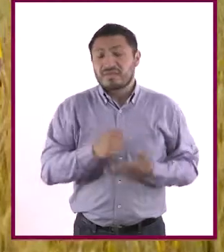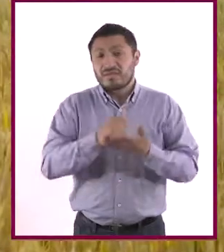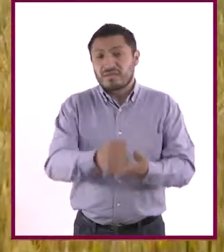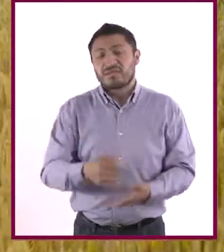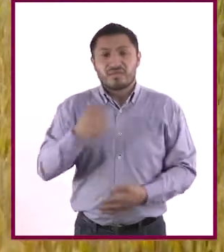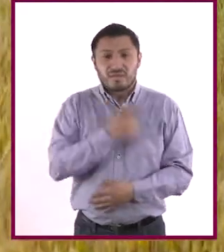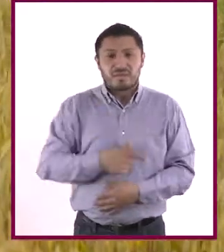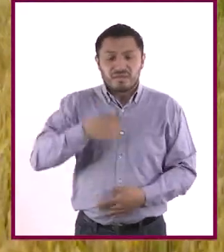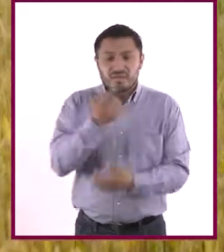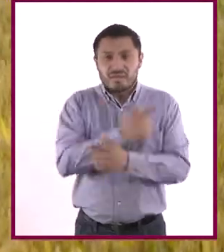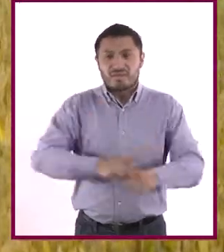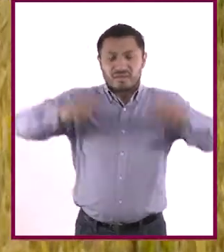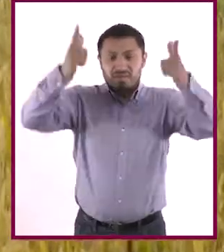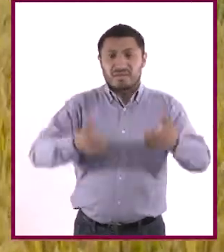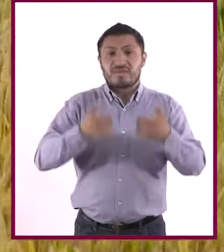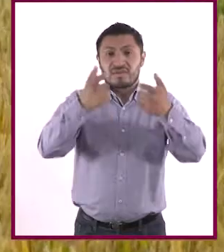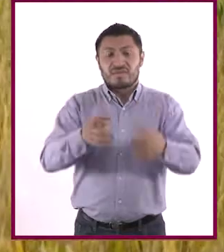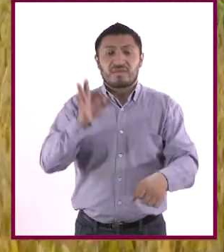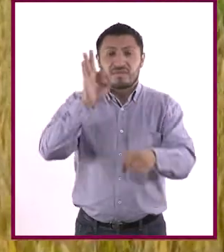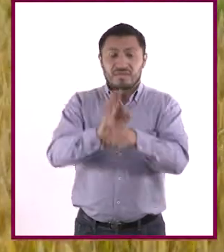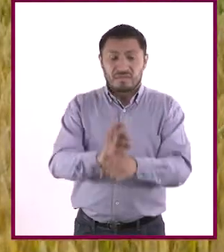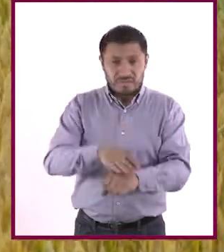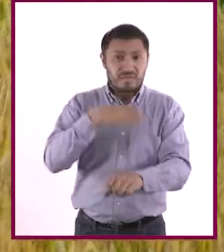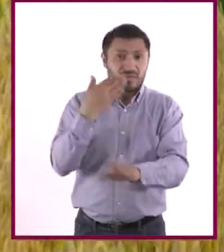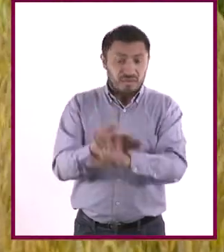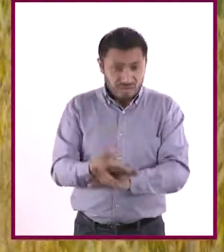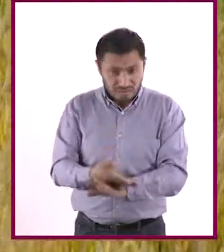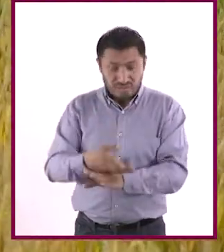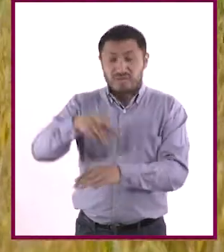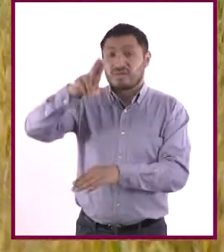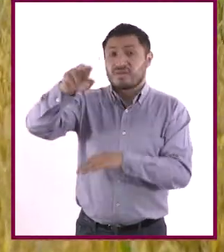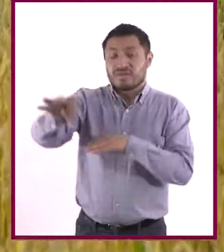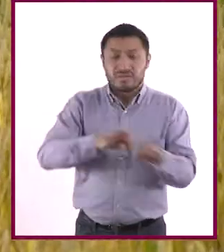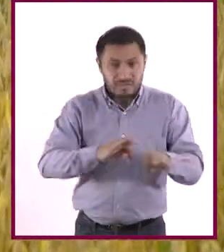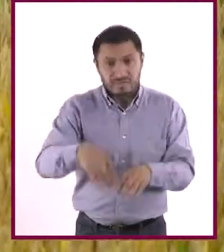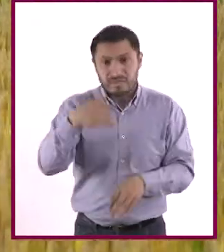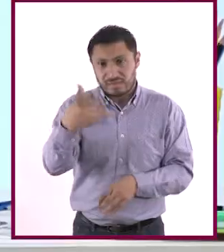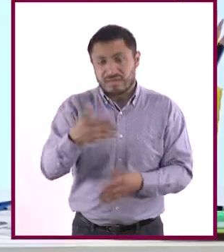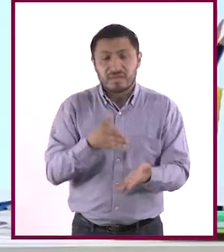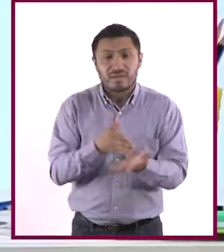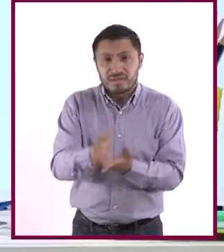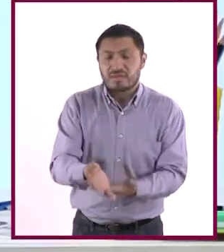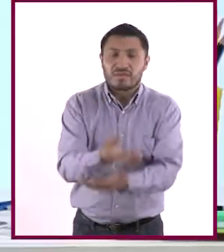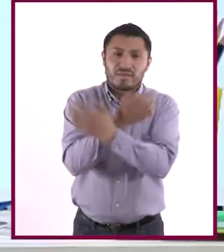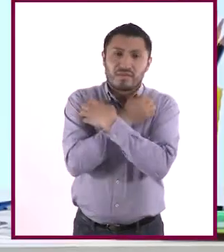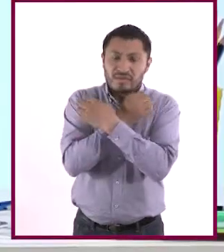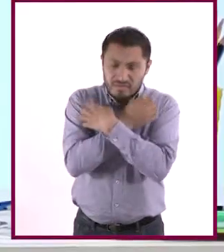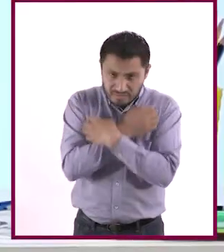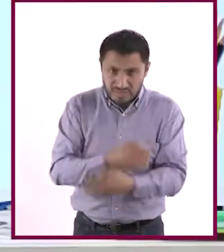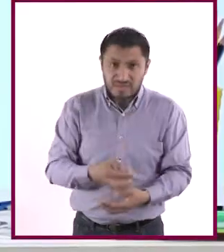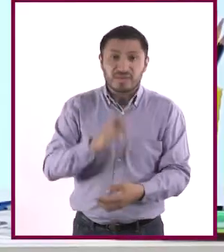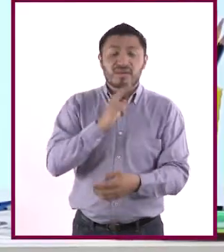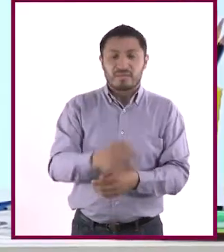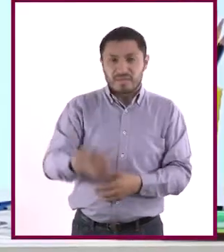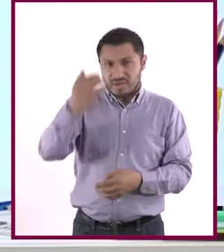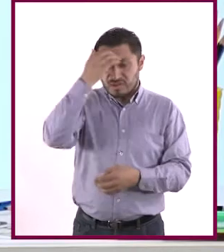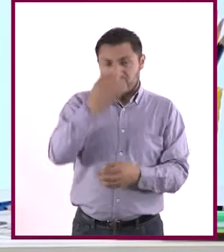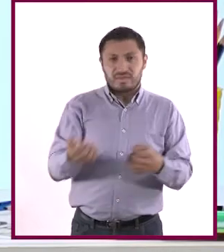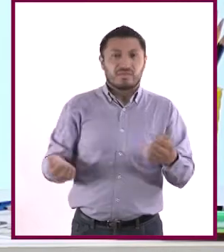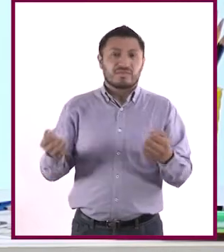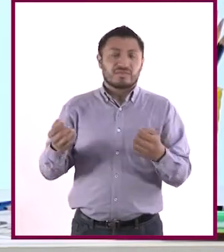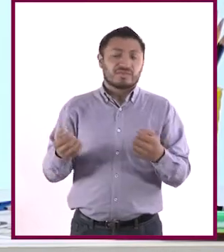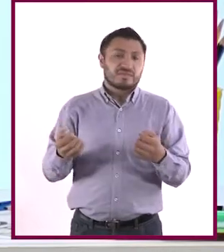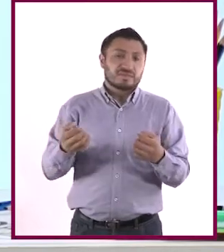de libertad económica y protección contra la explotación, y a acceder a una educación que difundiera conciencia social y sentido